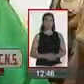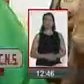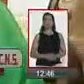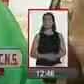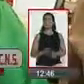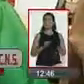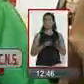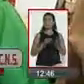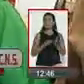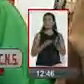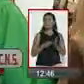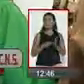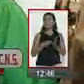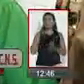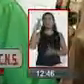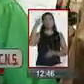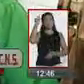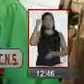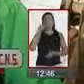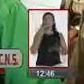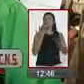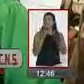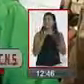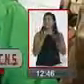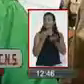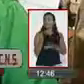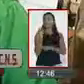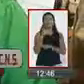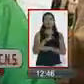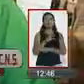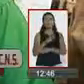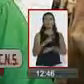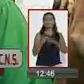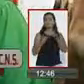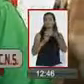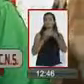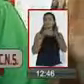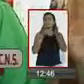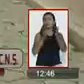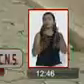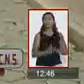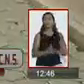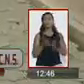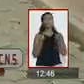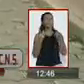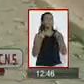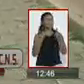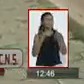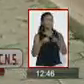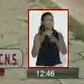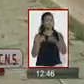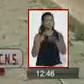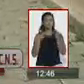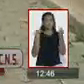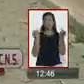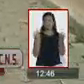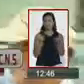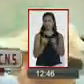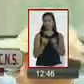Esta movilización se debe a que el gobierno quiere imponer un director que ha sido cuestionado por las